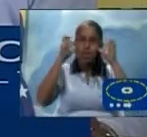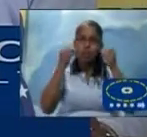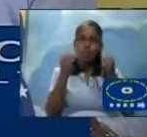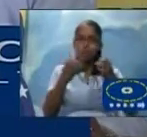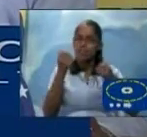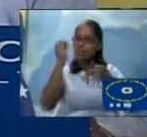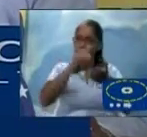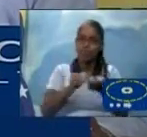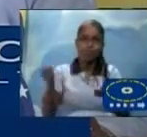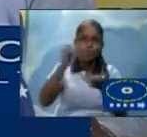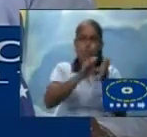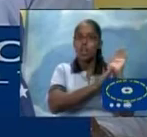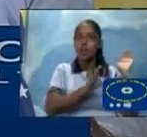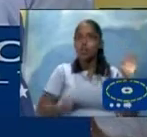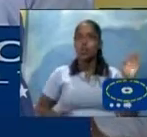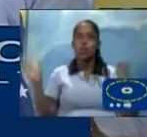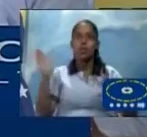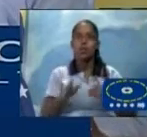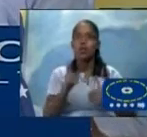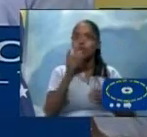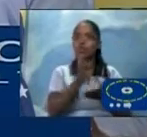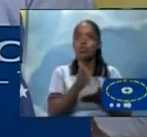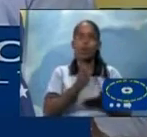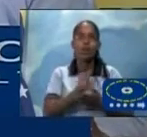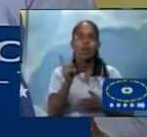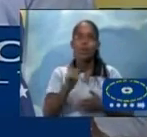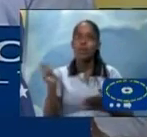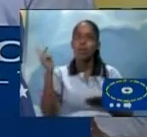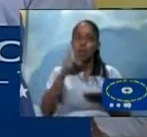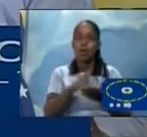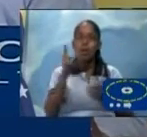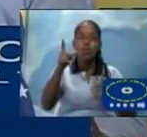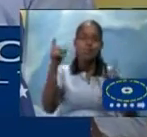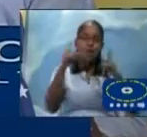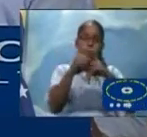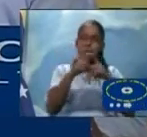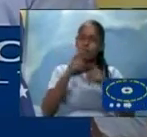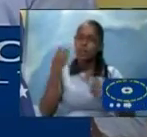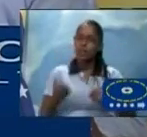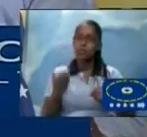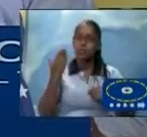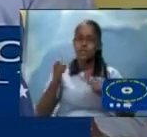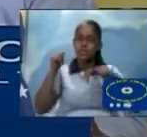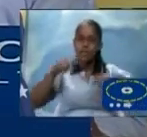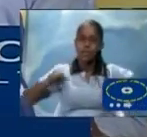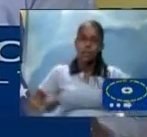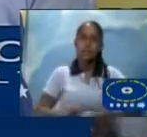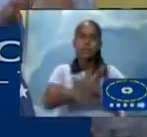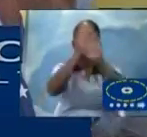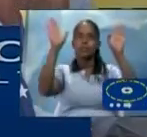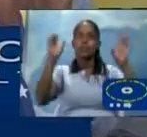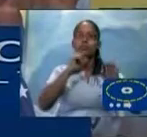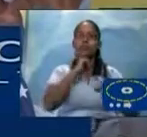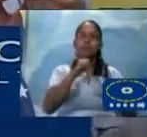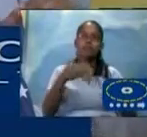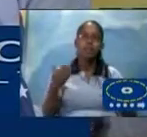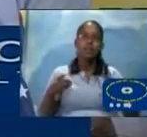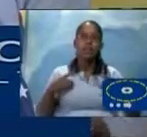de que Cristo viene y todavía no ha llegado. Hay una palabra importantísima en esta mañana, y es que